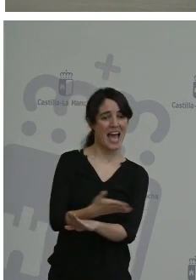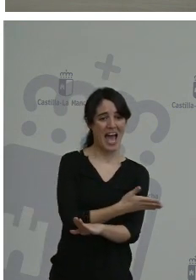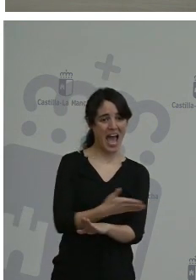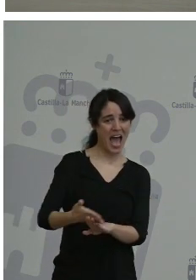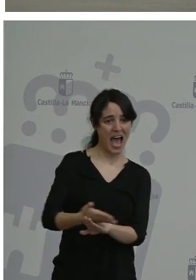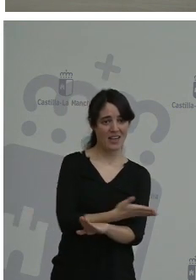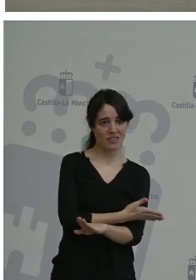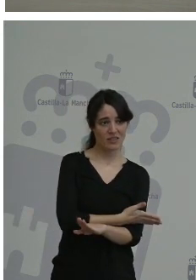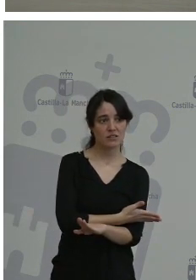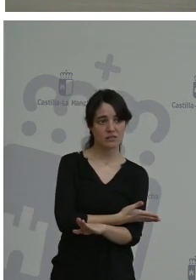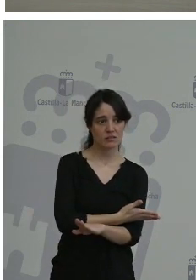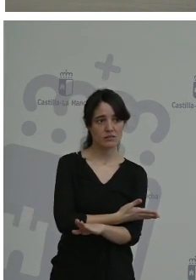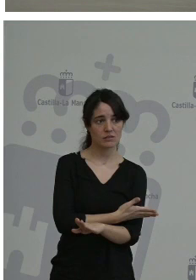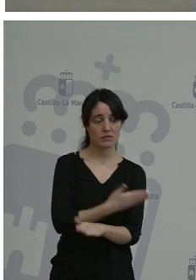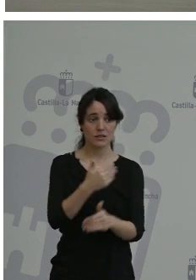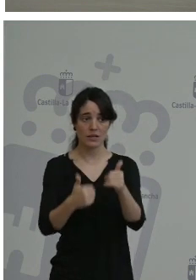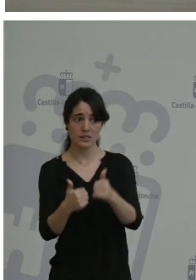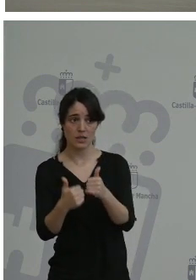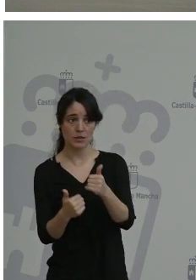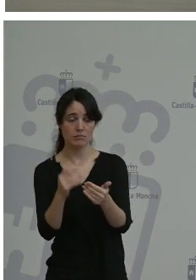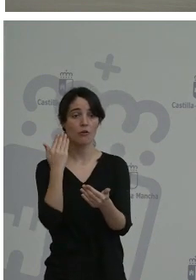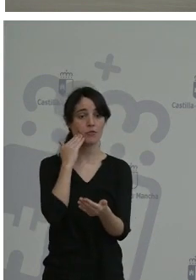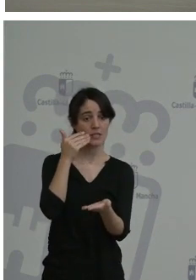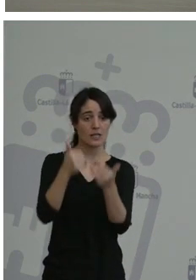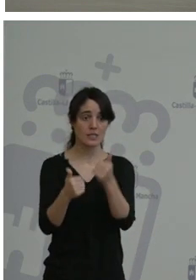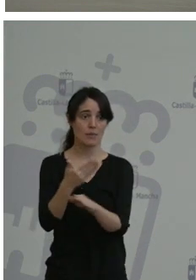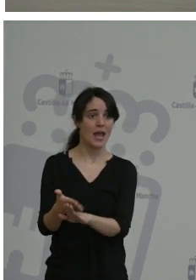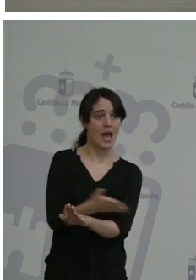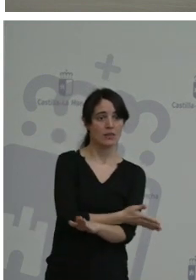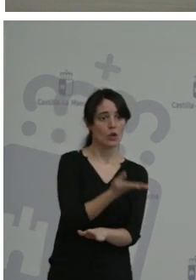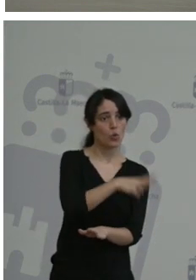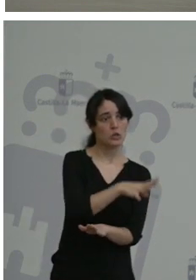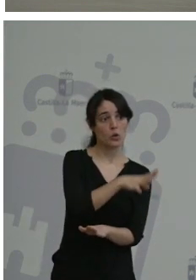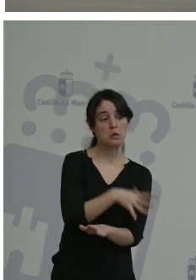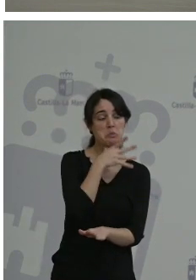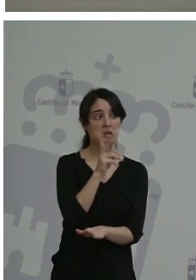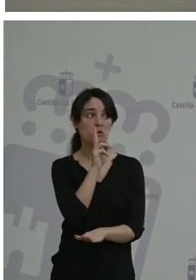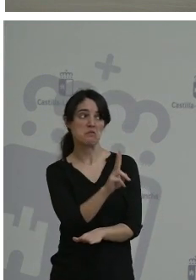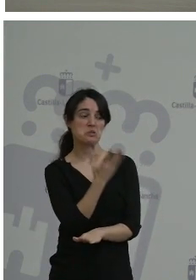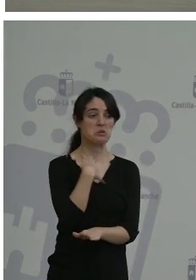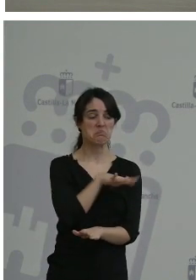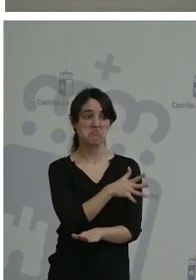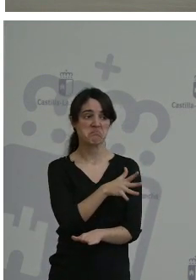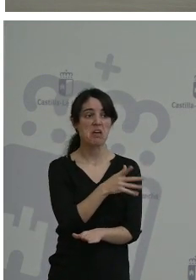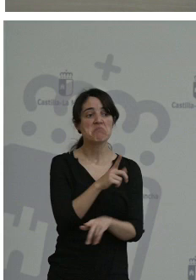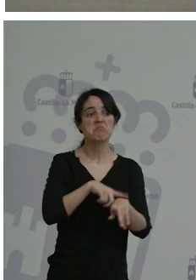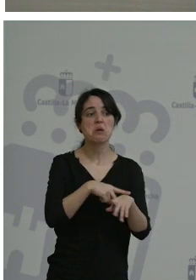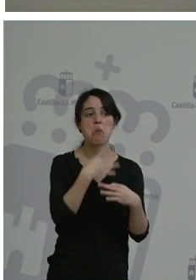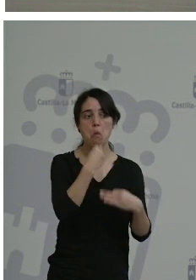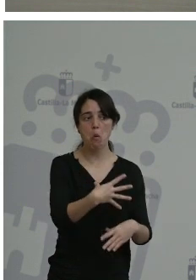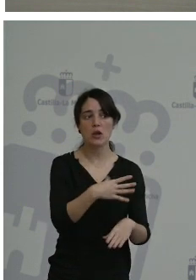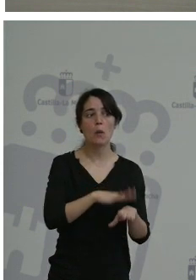pueda, antes de la fecha de examen, porque hemos visto que es un tiempo razonable también para que